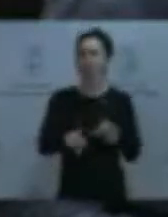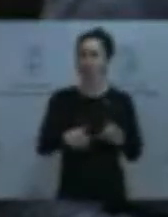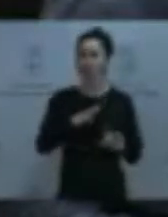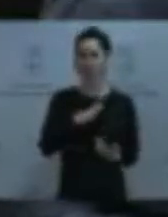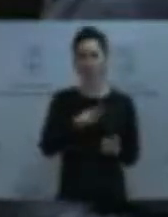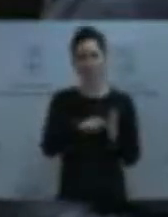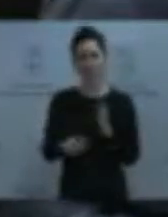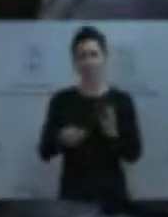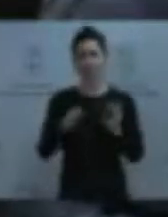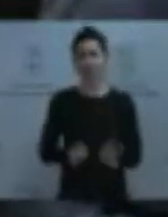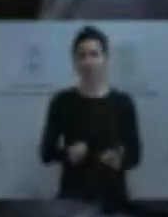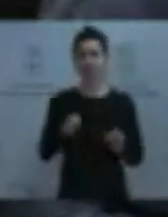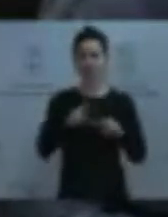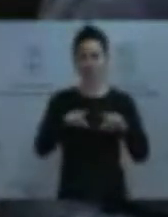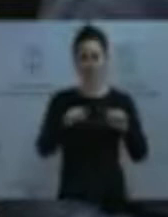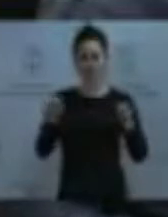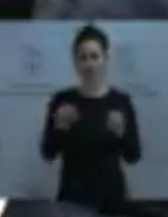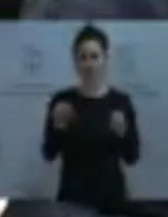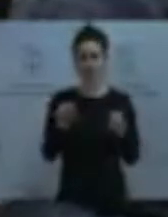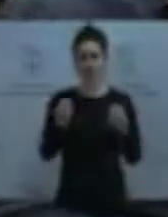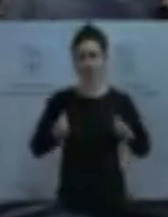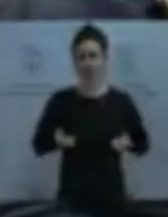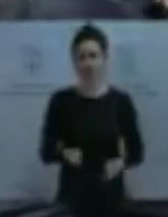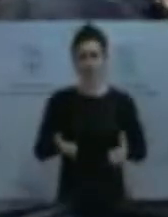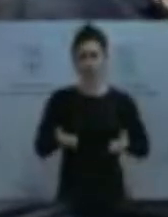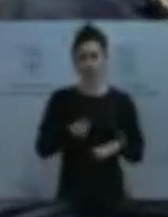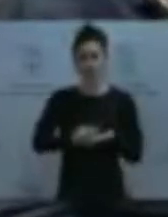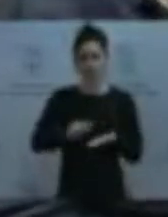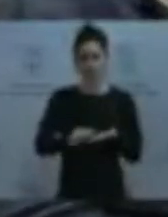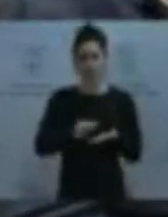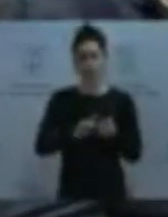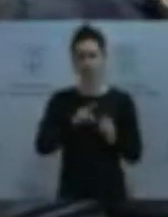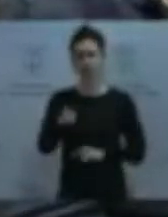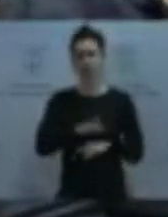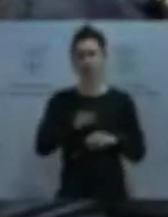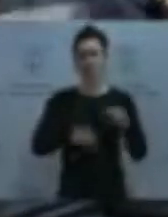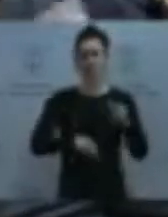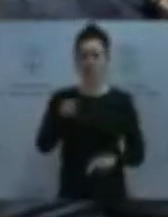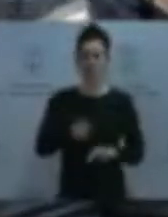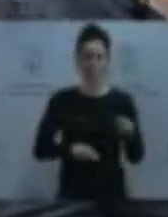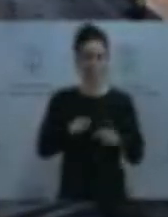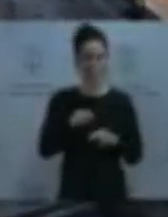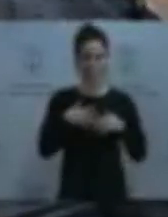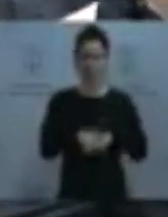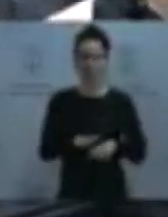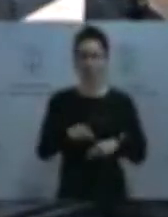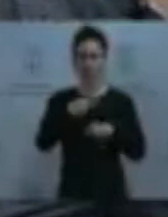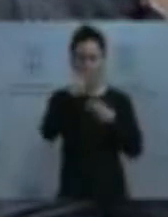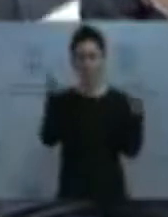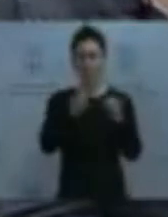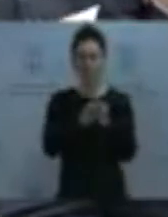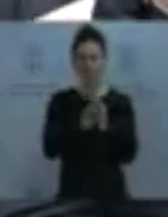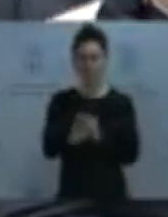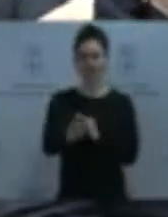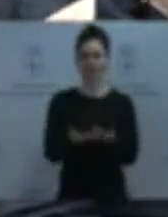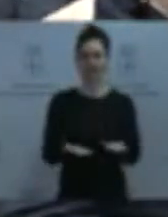esos desembolsos millonarios adicionales en la construcción de la red pública de fibra óptica e incluso también a adquirir terminales de